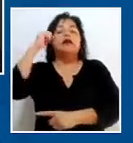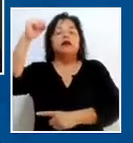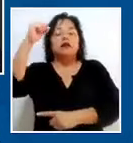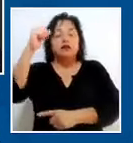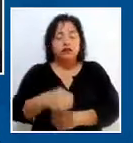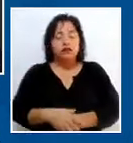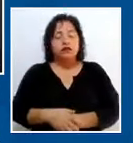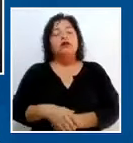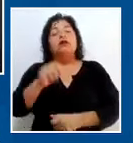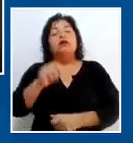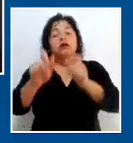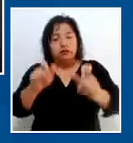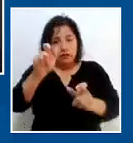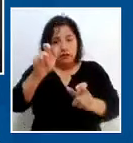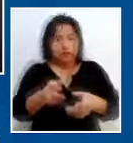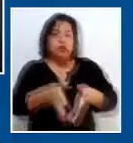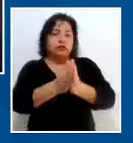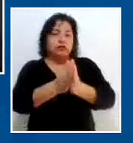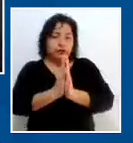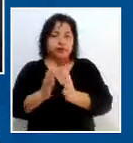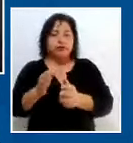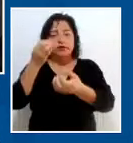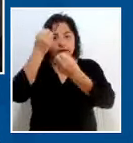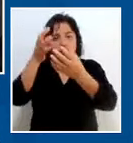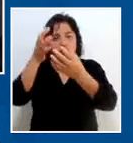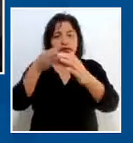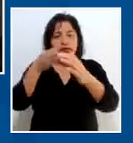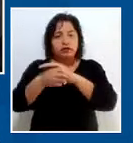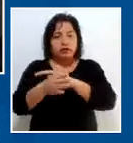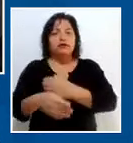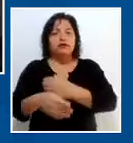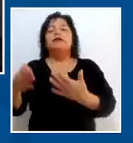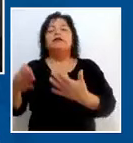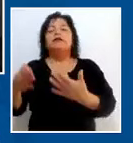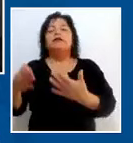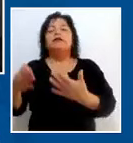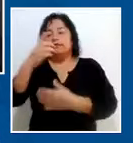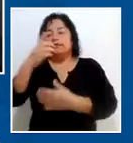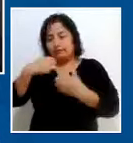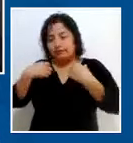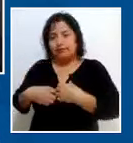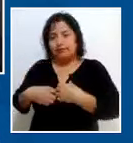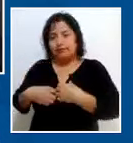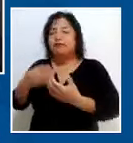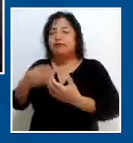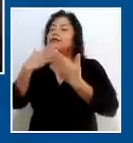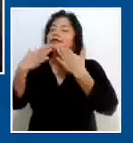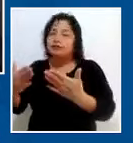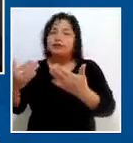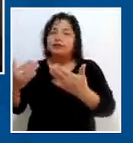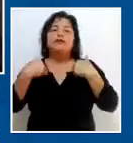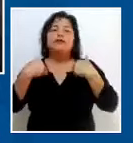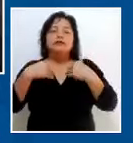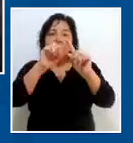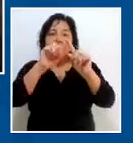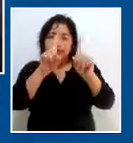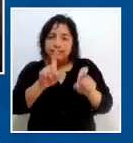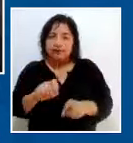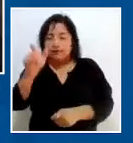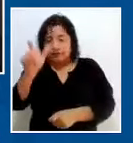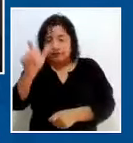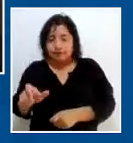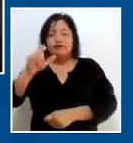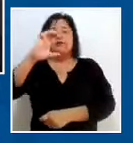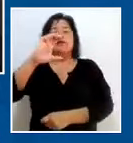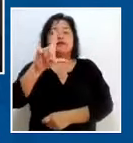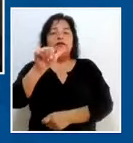¿no? Exacto. Doctora, muchas gracias. Y mire, tenemos una pregunta de la ciudadana Claudia Ortiz. Ella